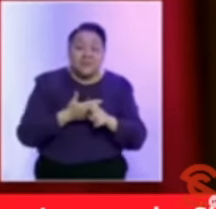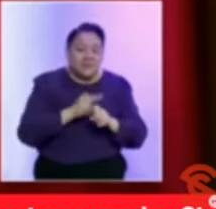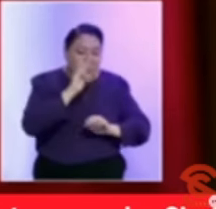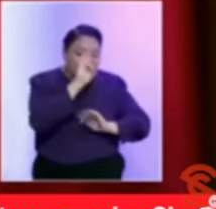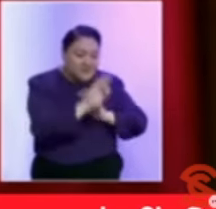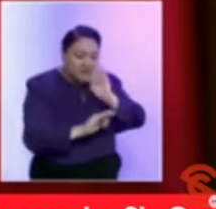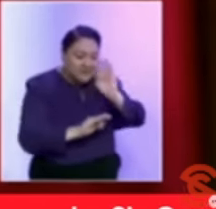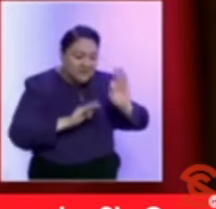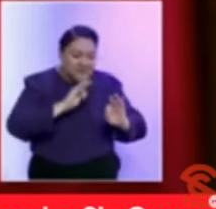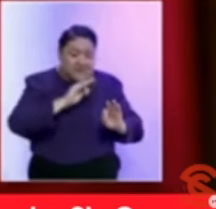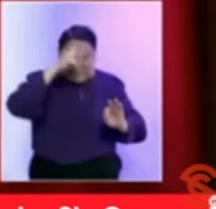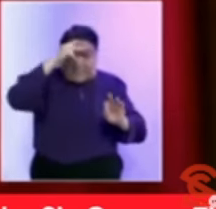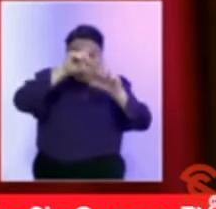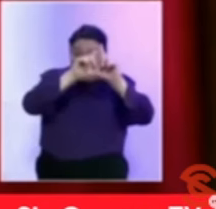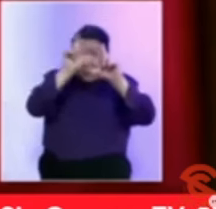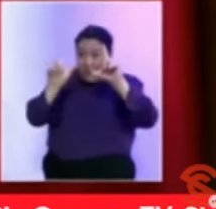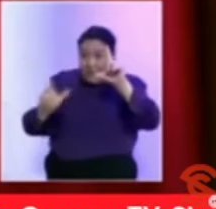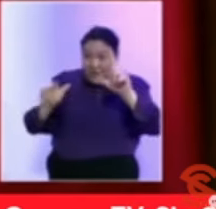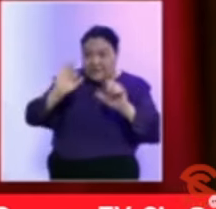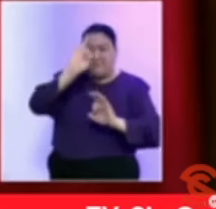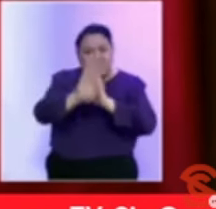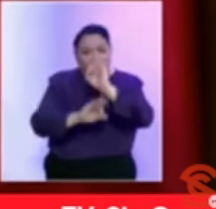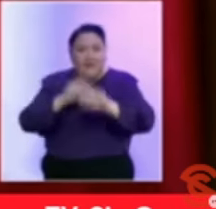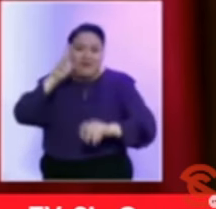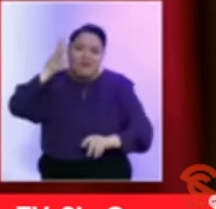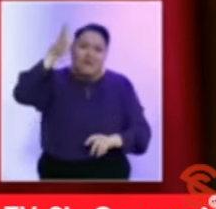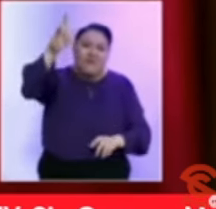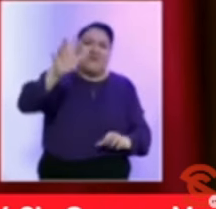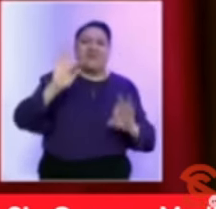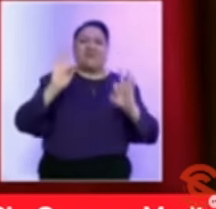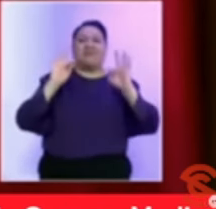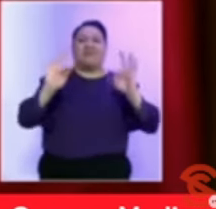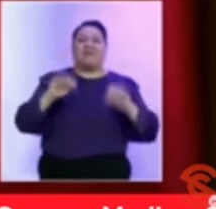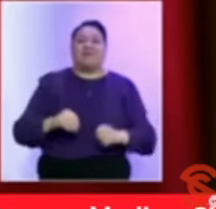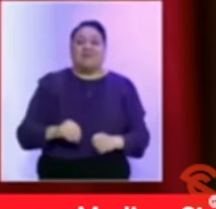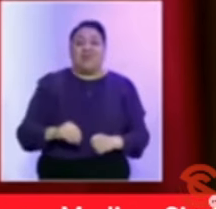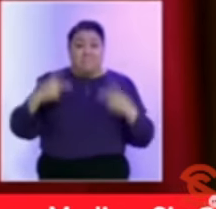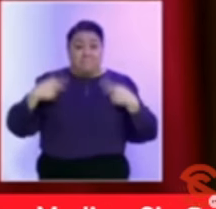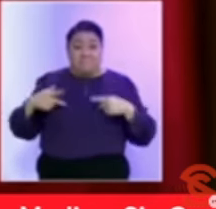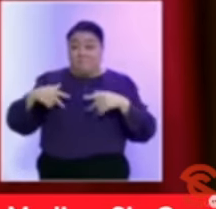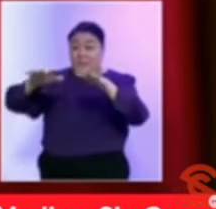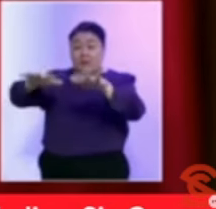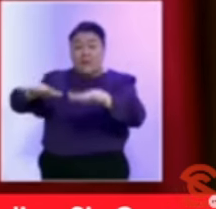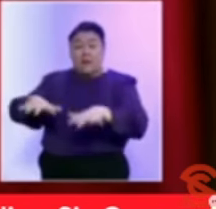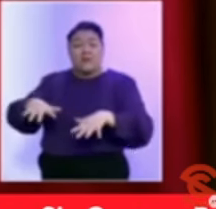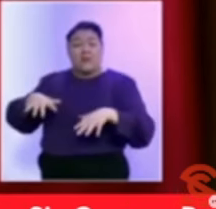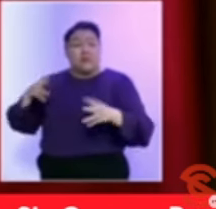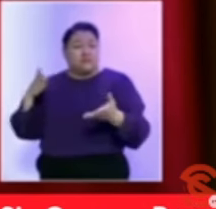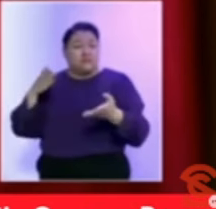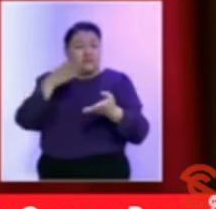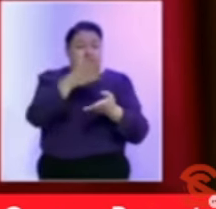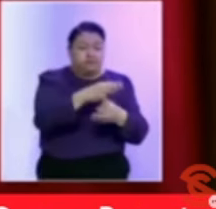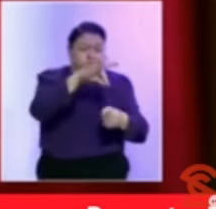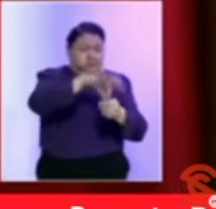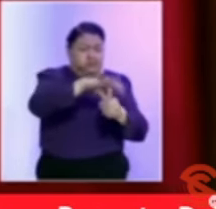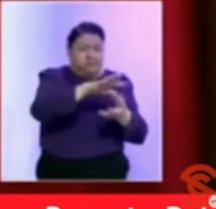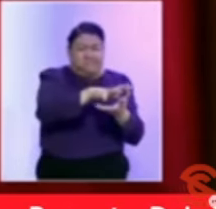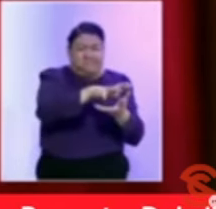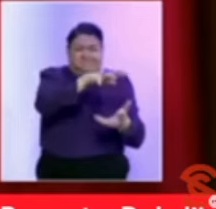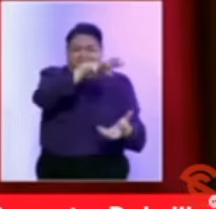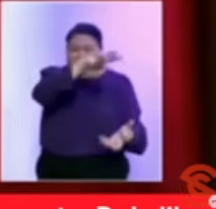porvenir de nuestra patria la votación masiva expresada en las urnas este pasado 2 de